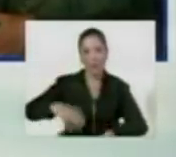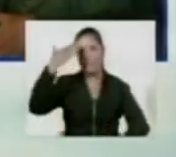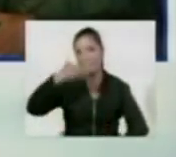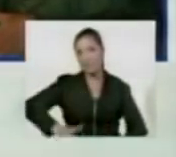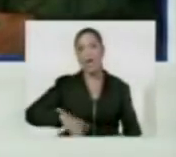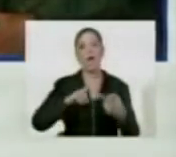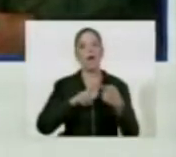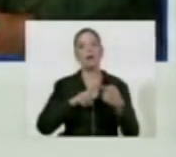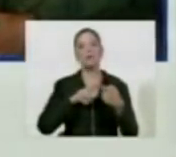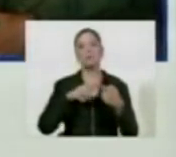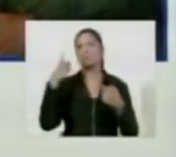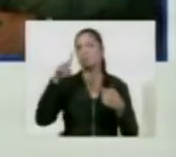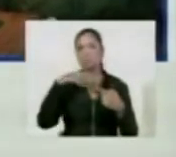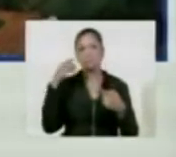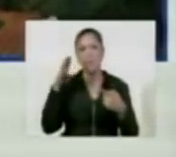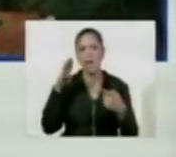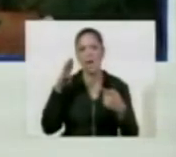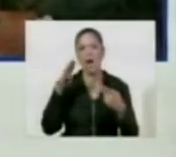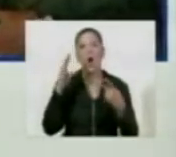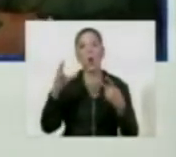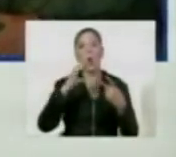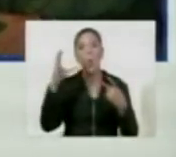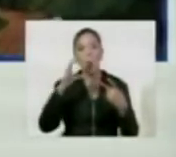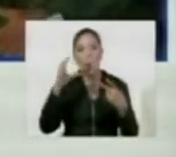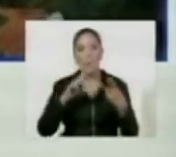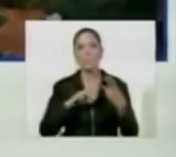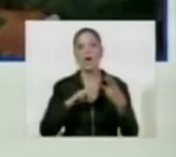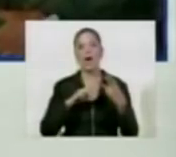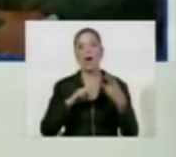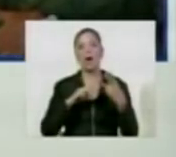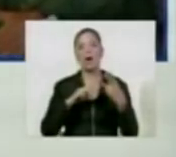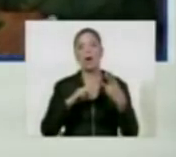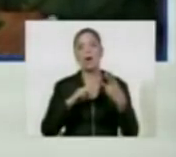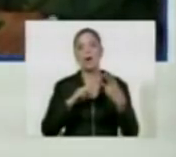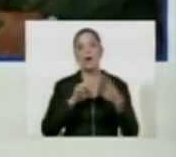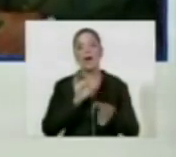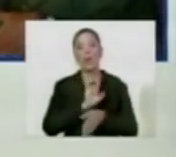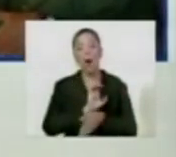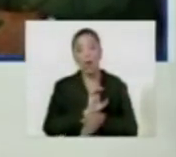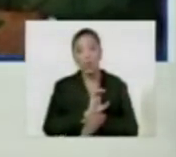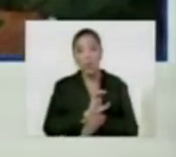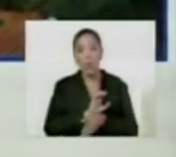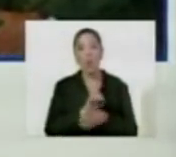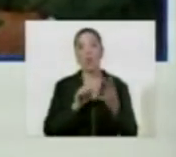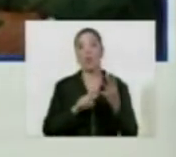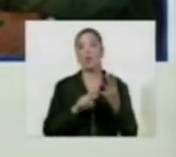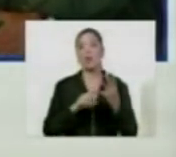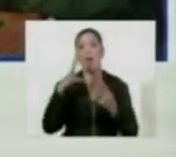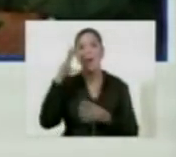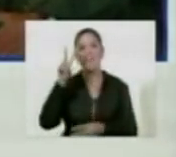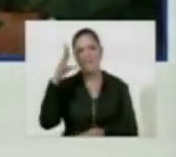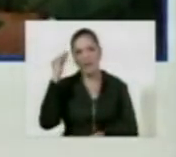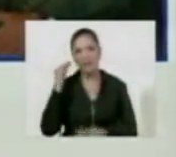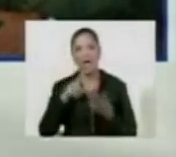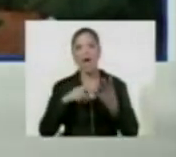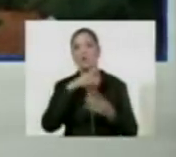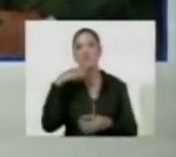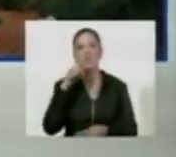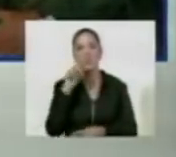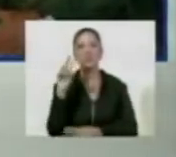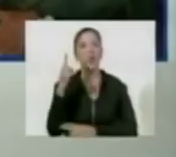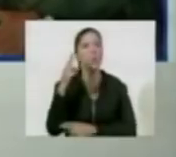Belarus, Colombia, Ecuador, Irán, Vietnam, Rusia, Uruguay,